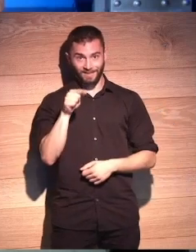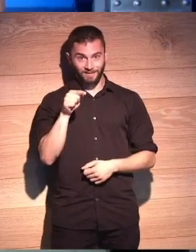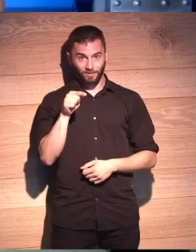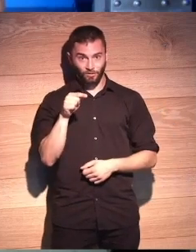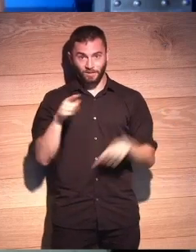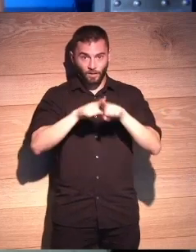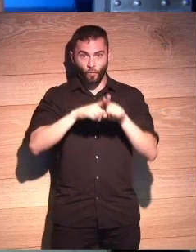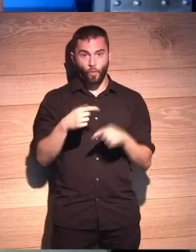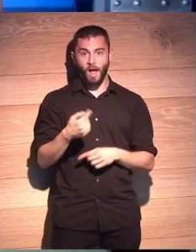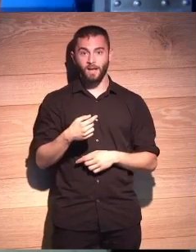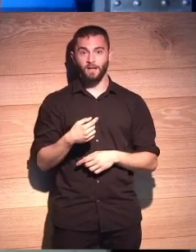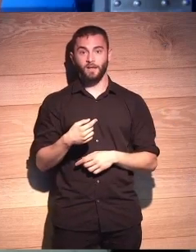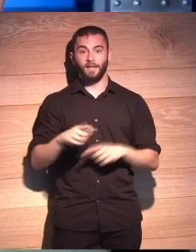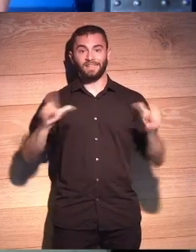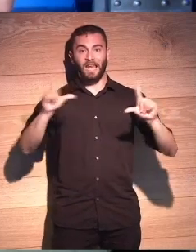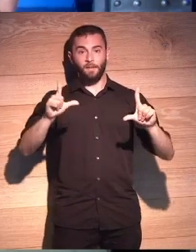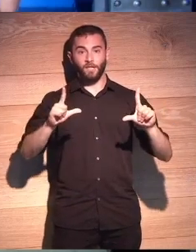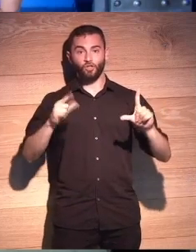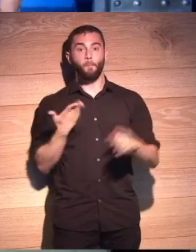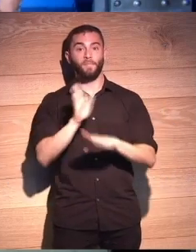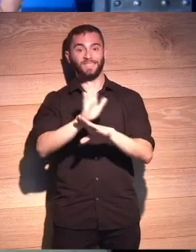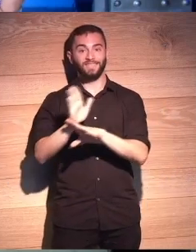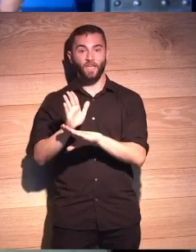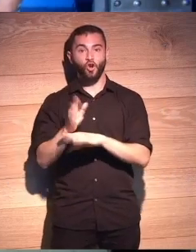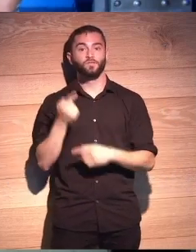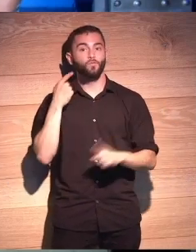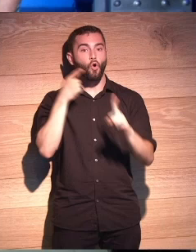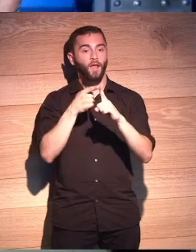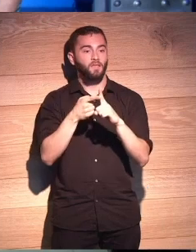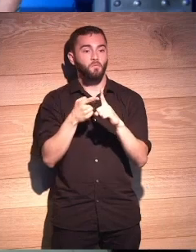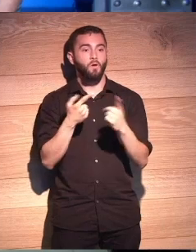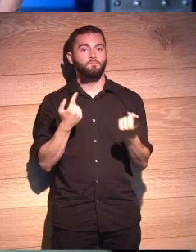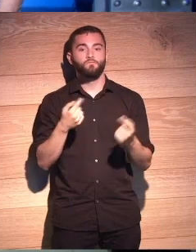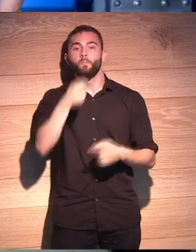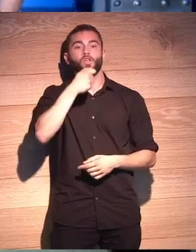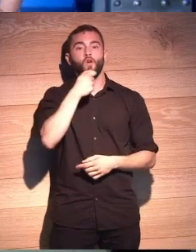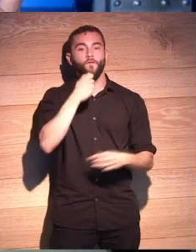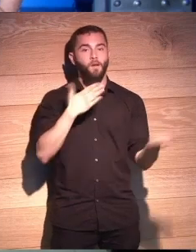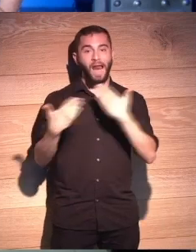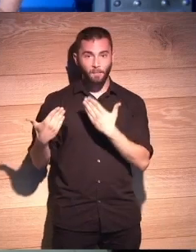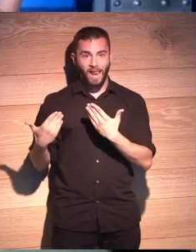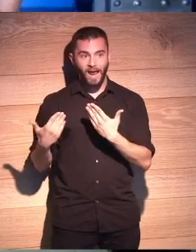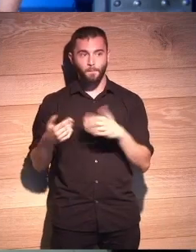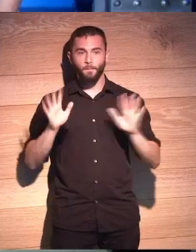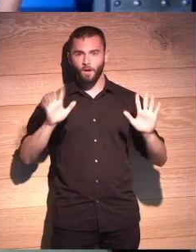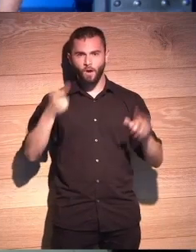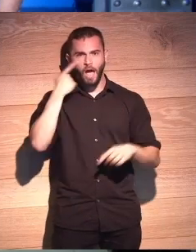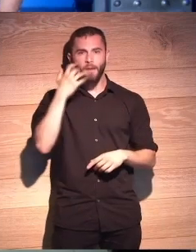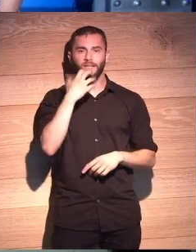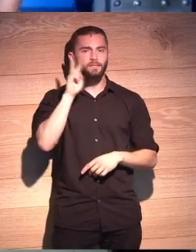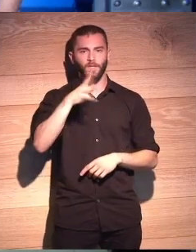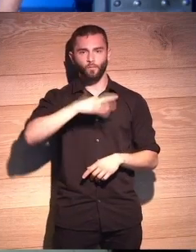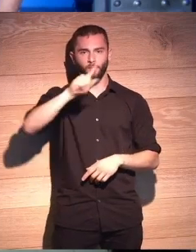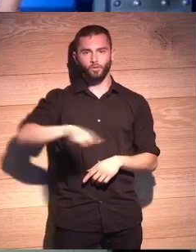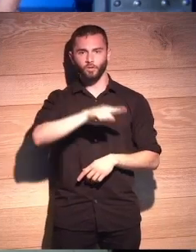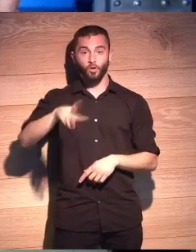que nos ponemos los presentadores de televisión para hablar con un micrófono, pero a ver si podemos verlo, porque en